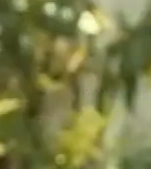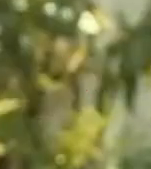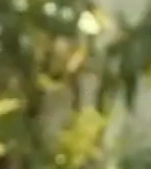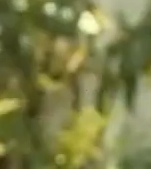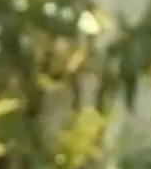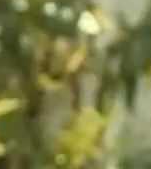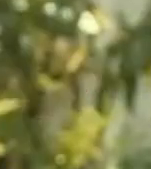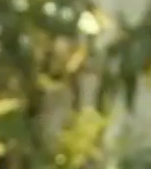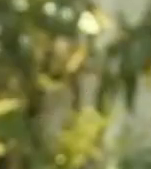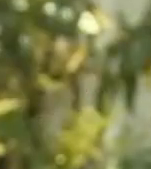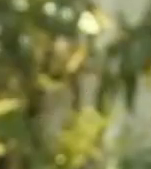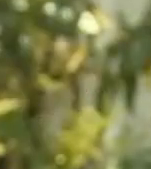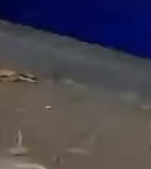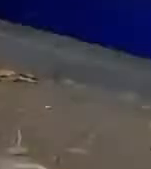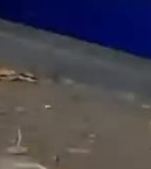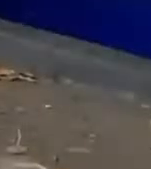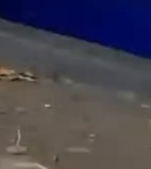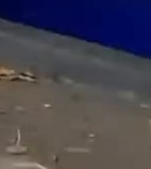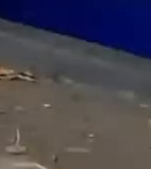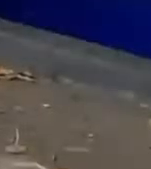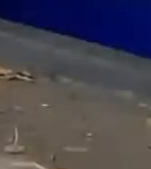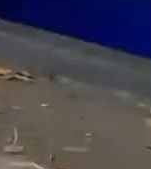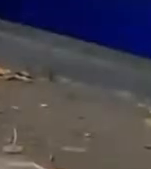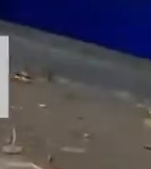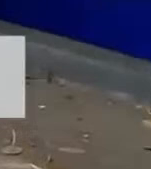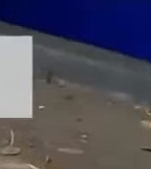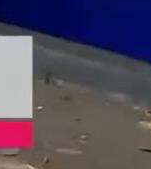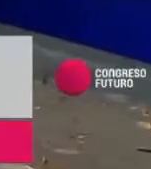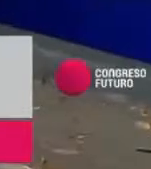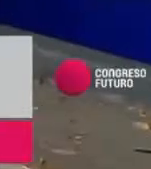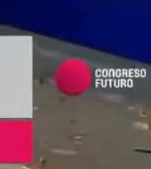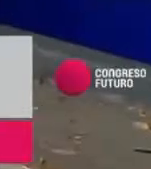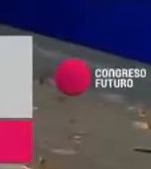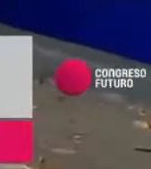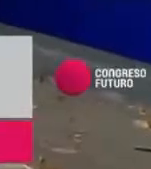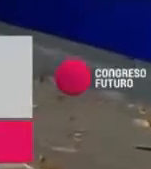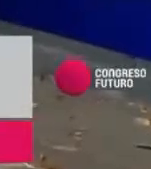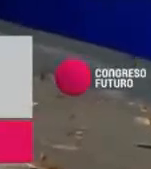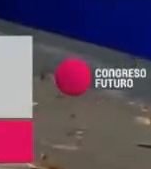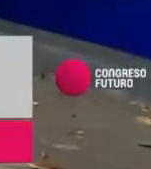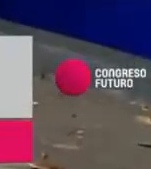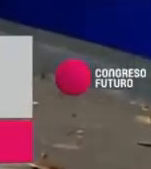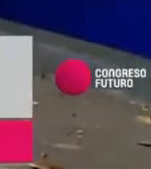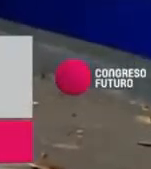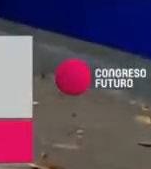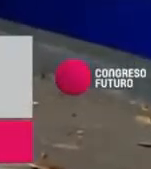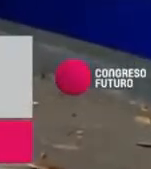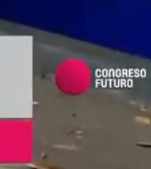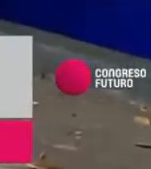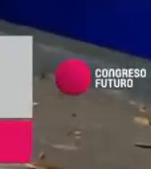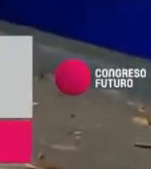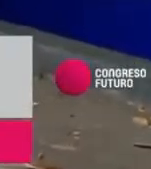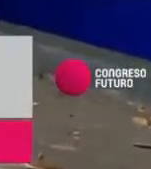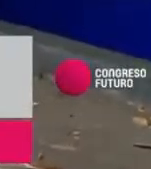senadora mujer de la Comisión de Futuro. ¿Cómo podemos enfrentar estos grandes desafíos de la humanidad que vivimos en cambio climático, la pandemia? ¿Y cómo podemos